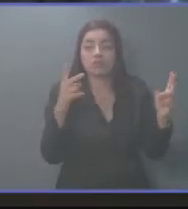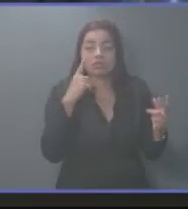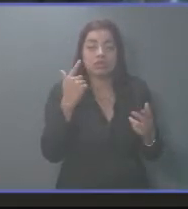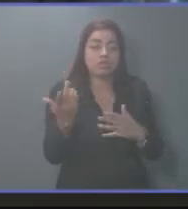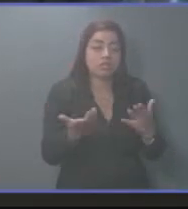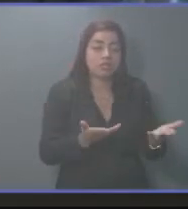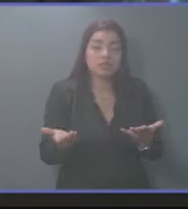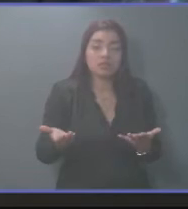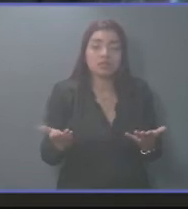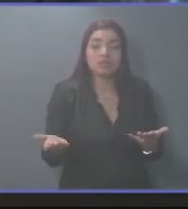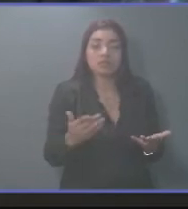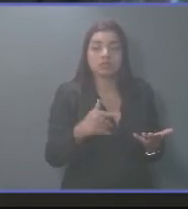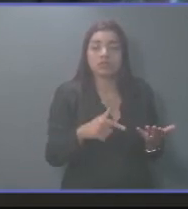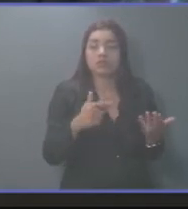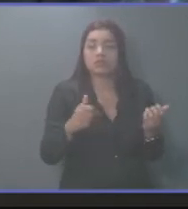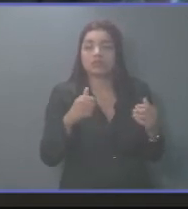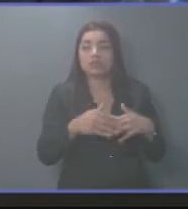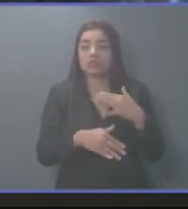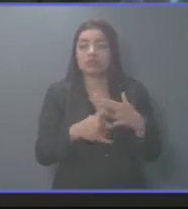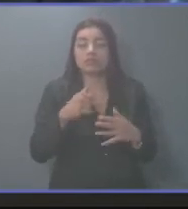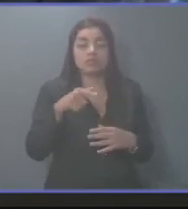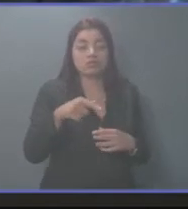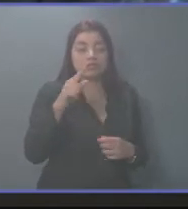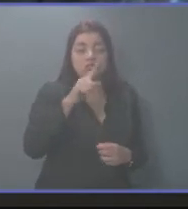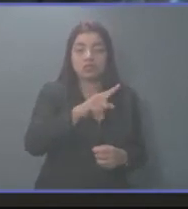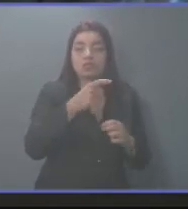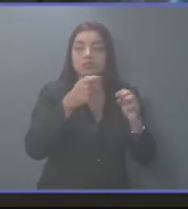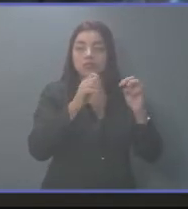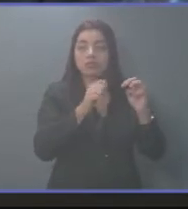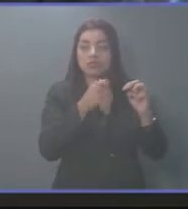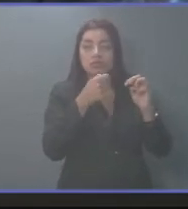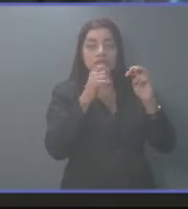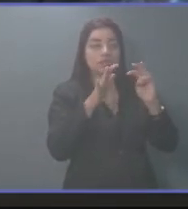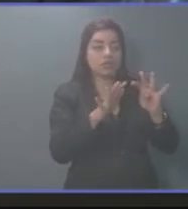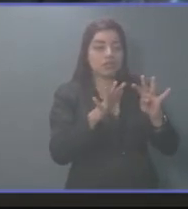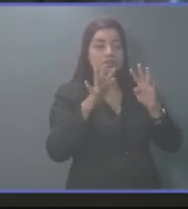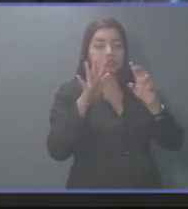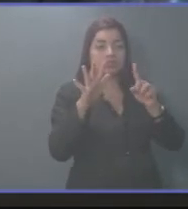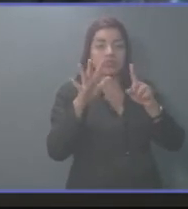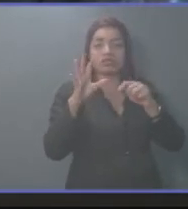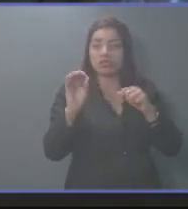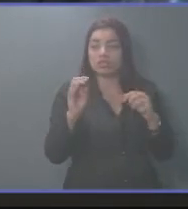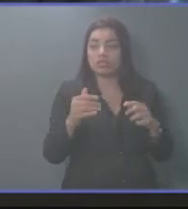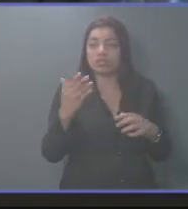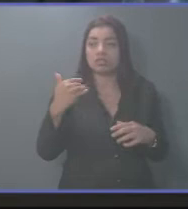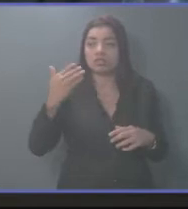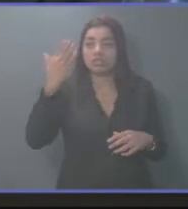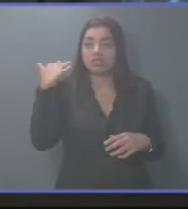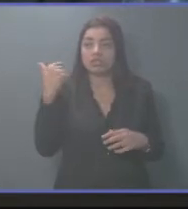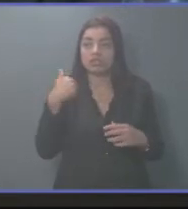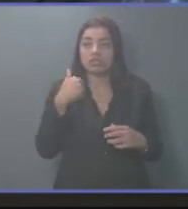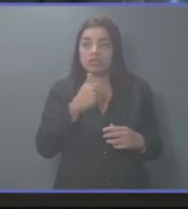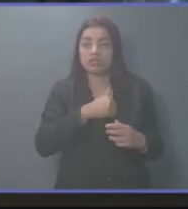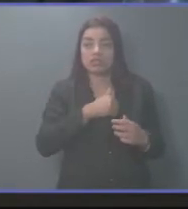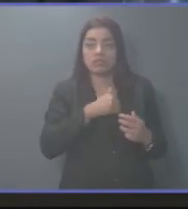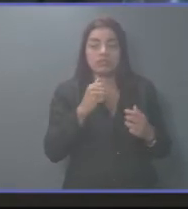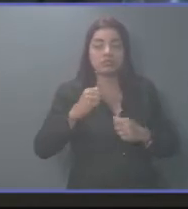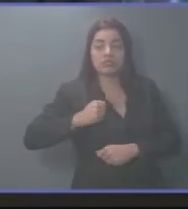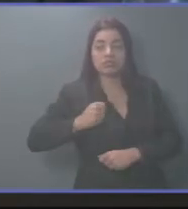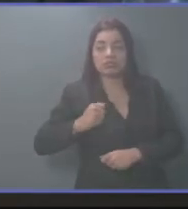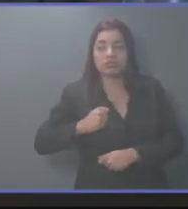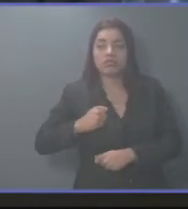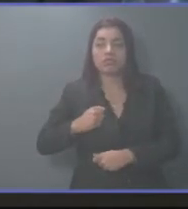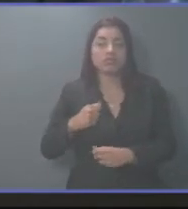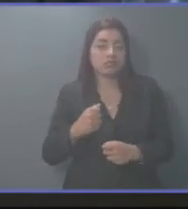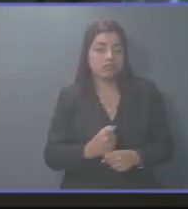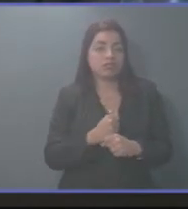servicio territorial, el cual desde 1960 constituía una dependencia del Ministerio de Defensa y de